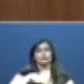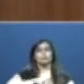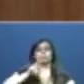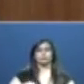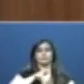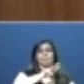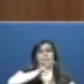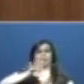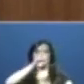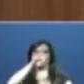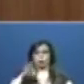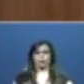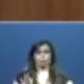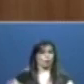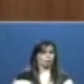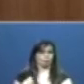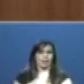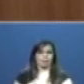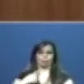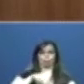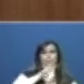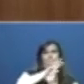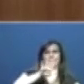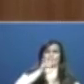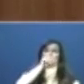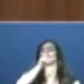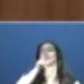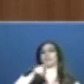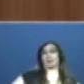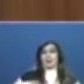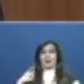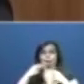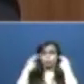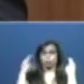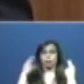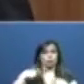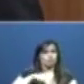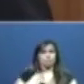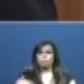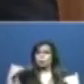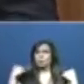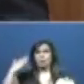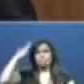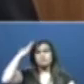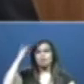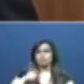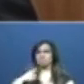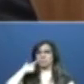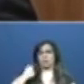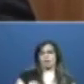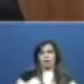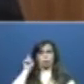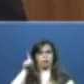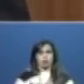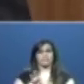por del gasto público total de España y nuestras principales competencias son la sanidad la educación y los